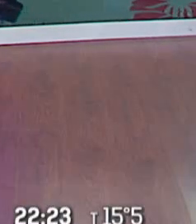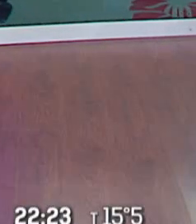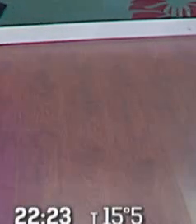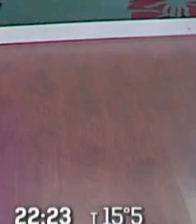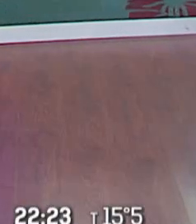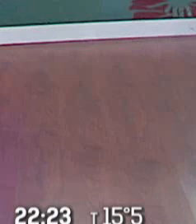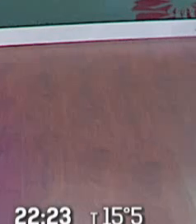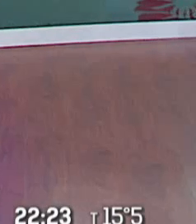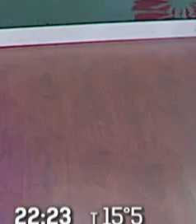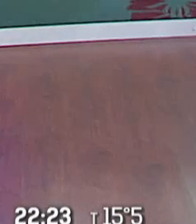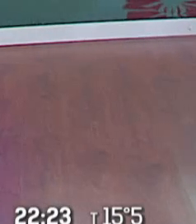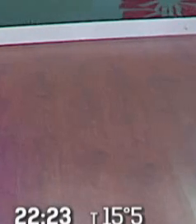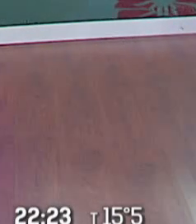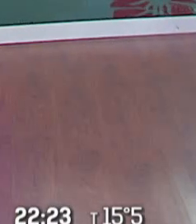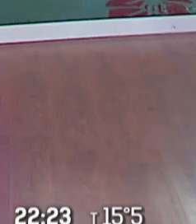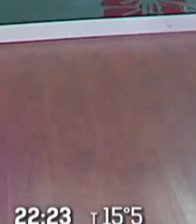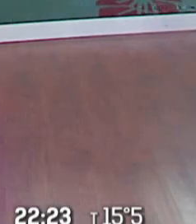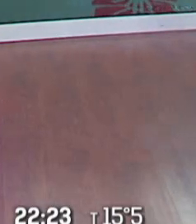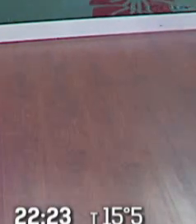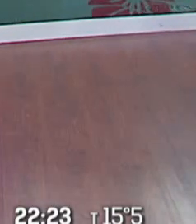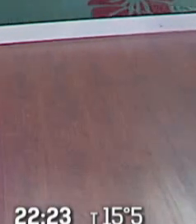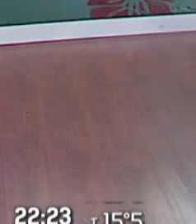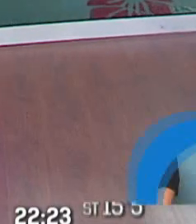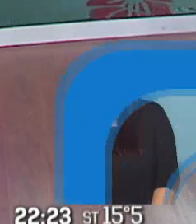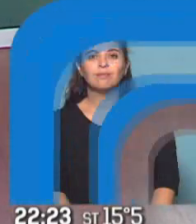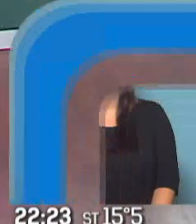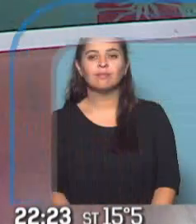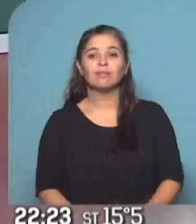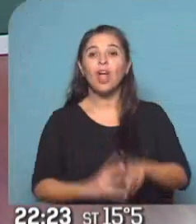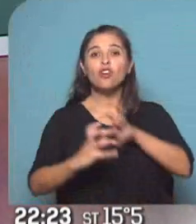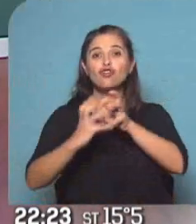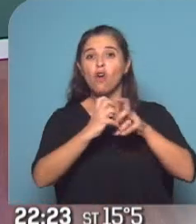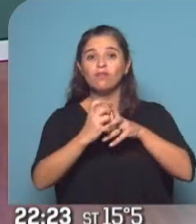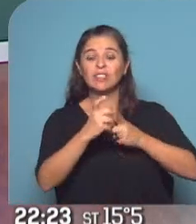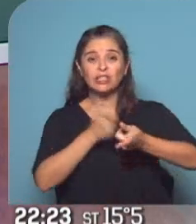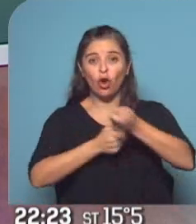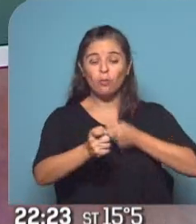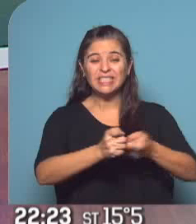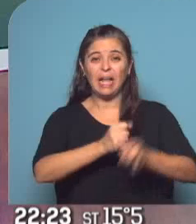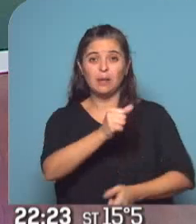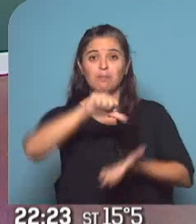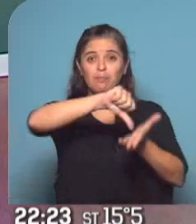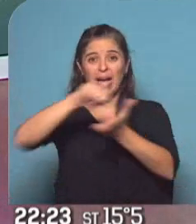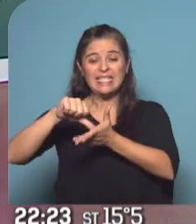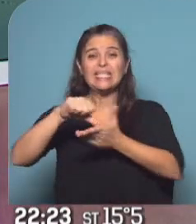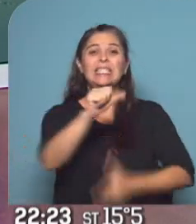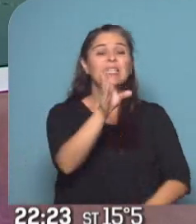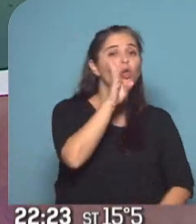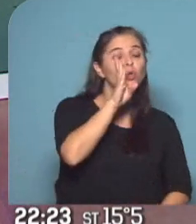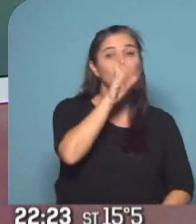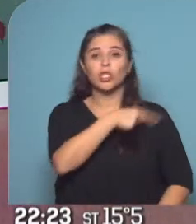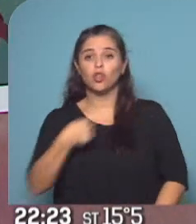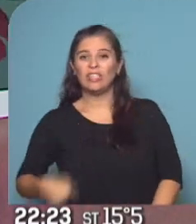la guerra comercial entre eeuu y china tiene una faceta inquietante que es la tecnológica es el dominio de la red de